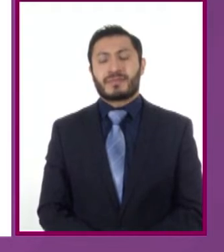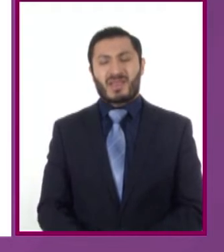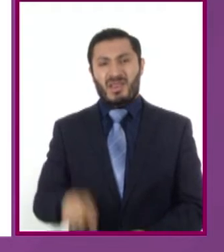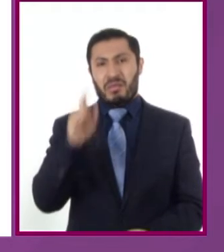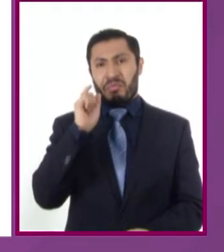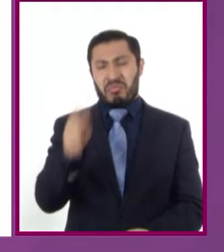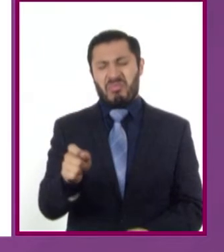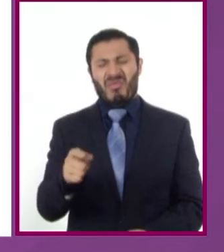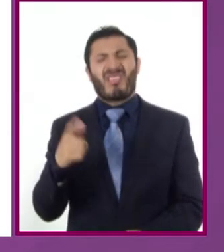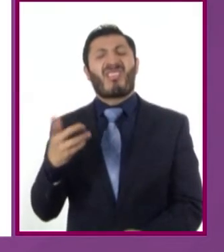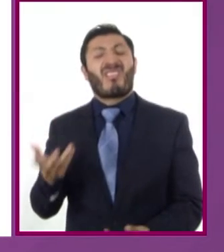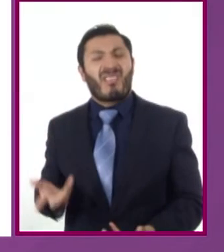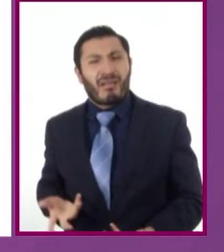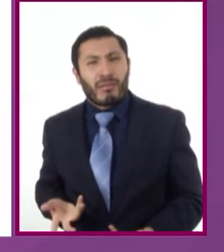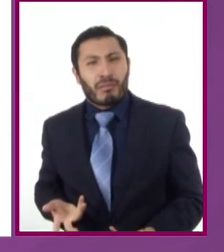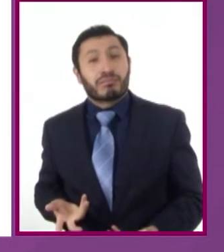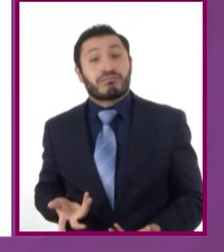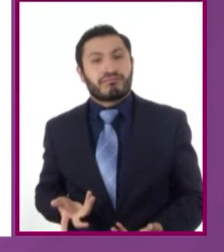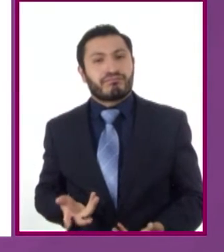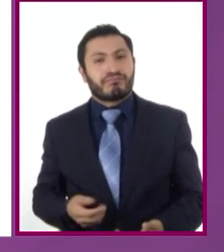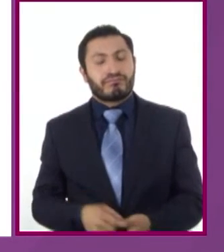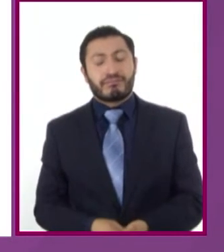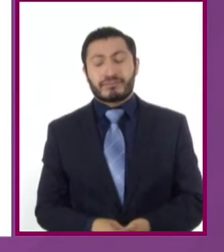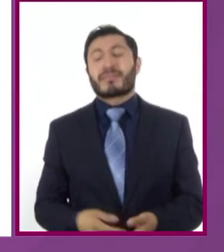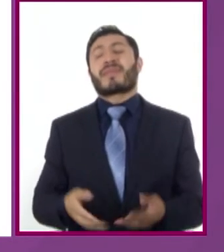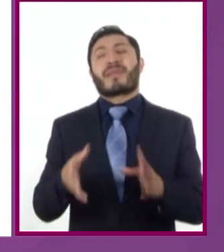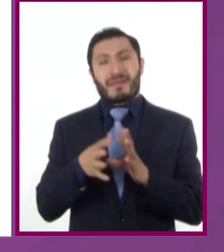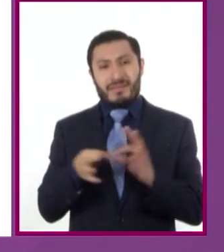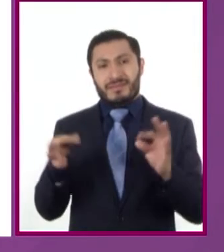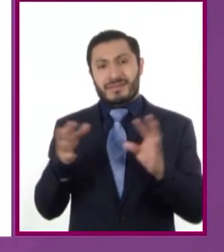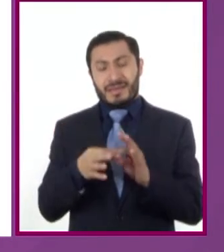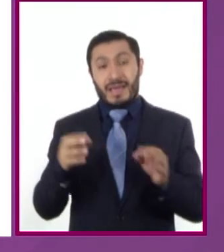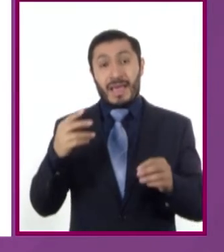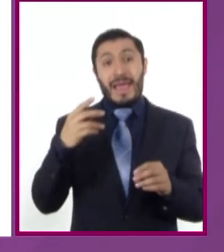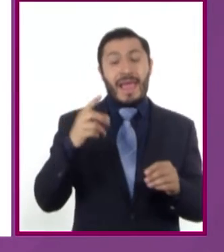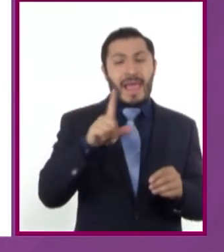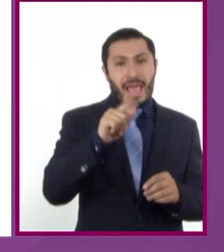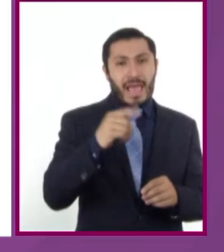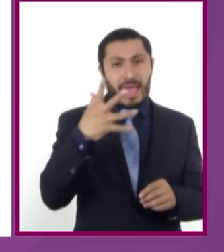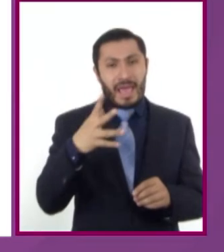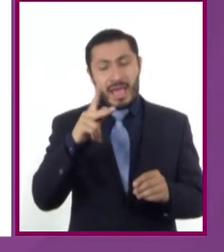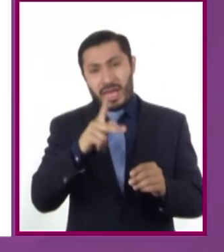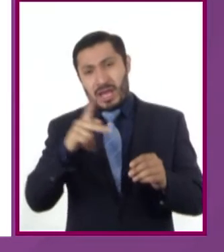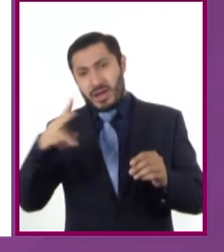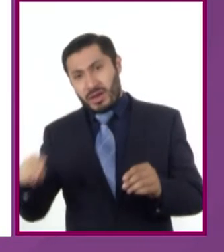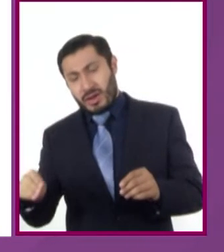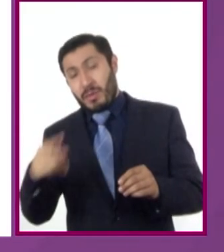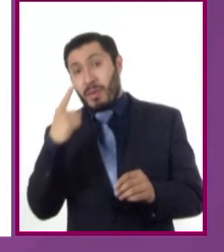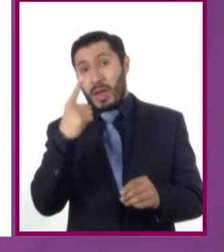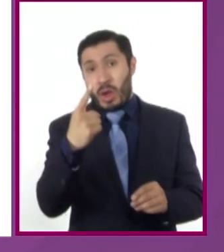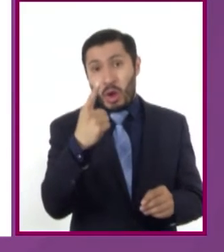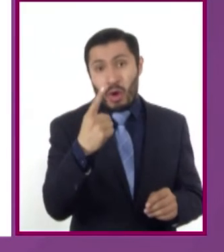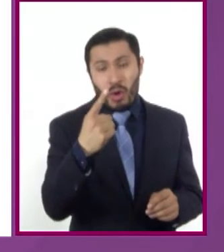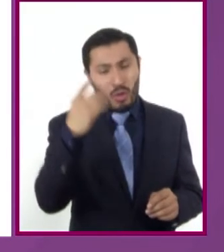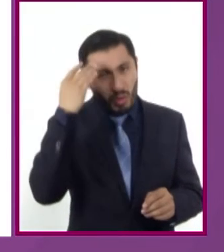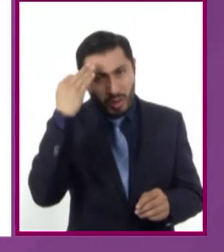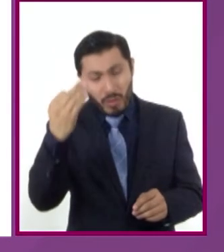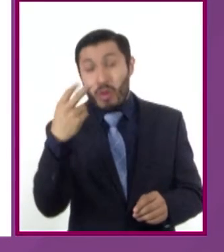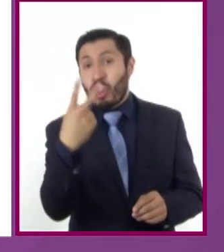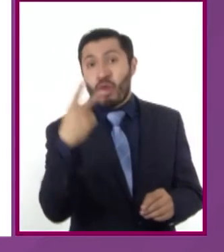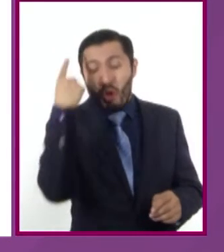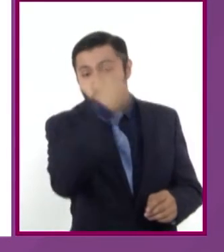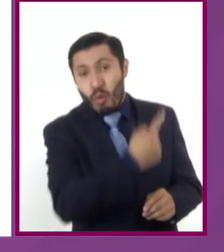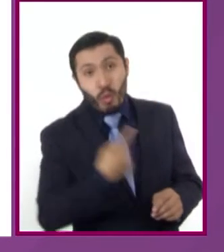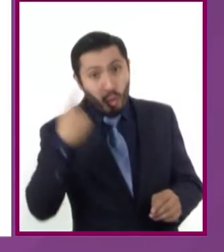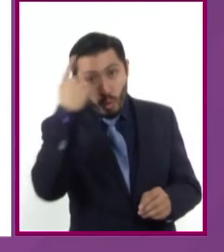¿Qué significa este valor? Significa que en el recorrido de 75 kilómetros en un tiempo de 2 horas,